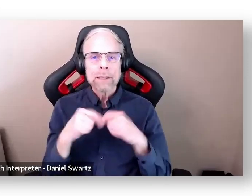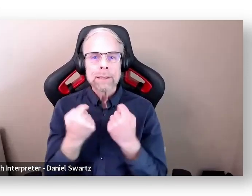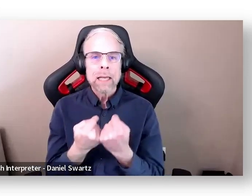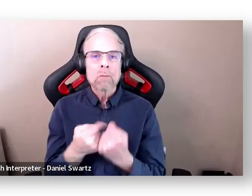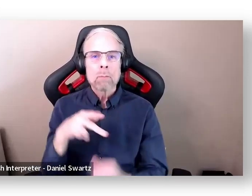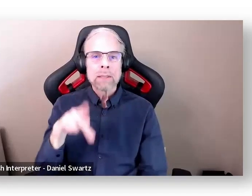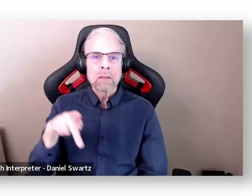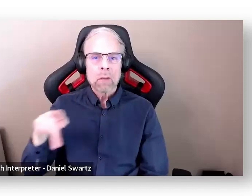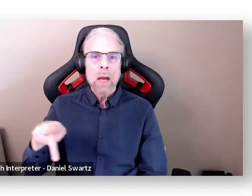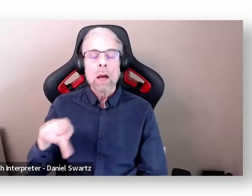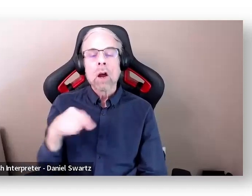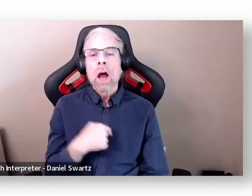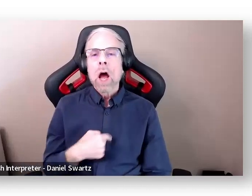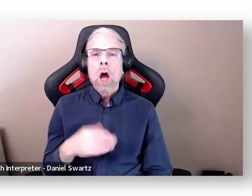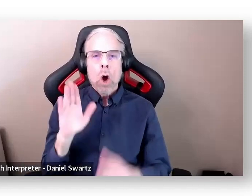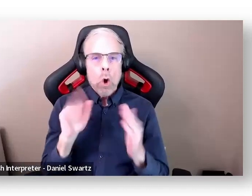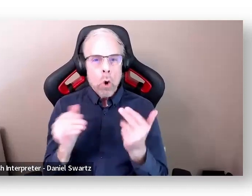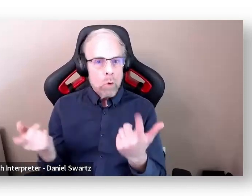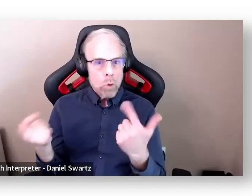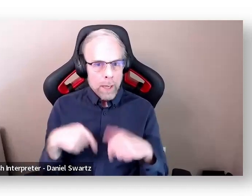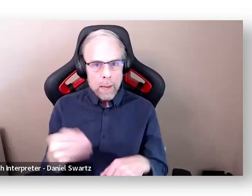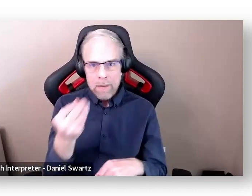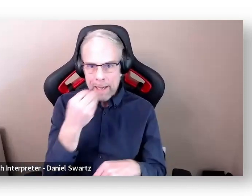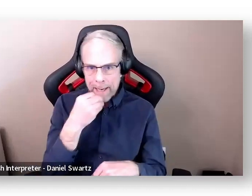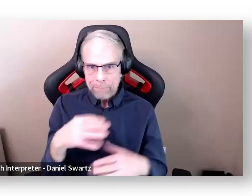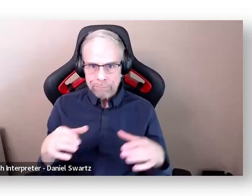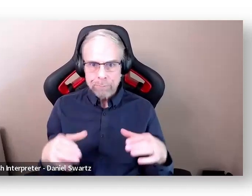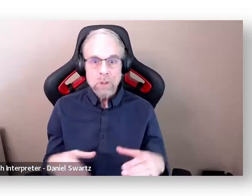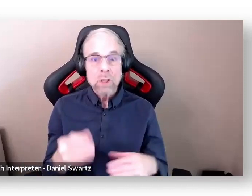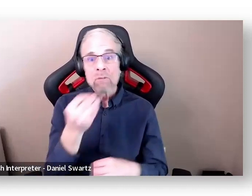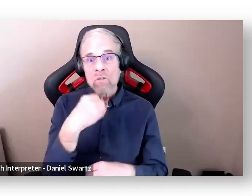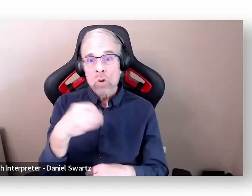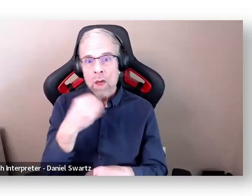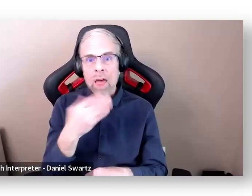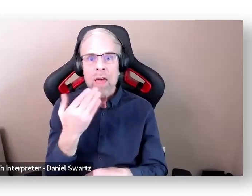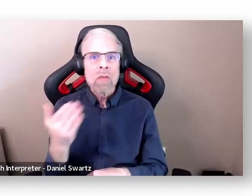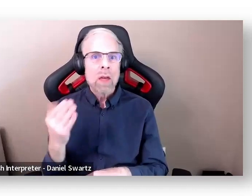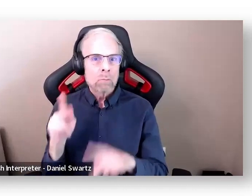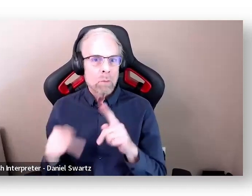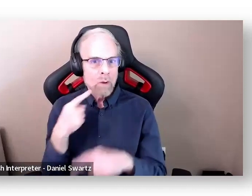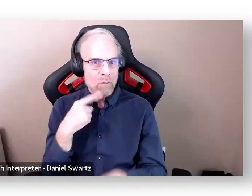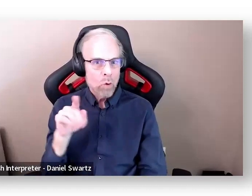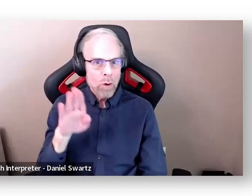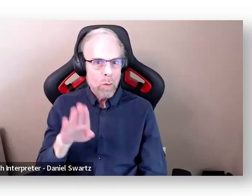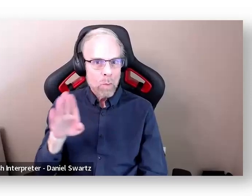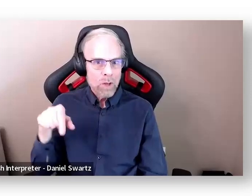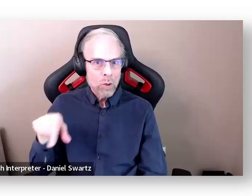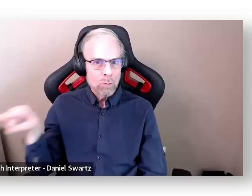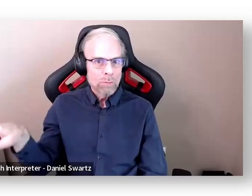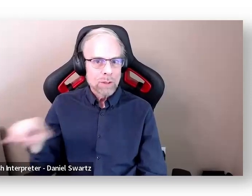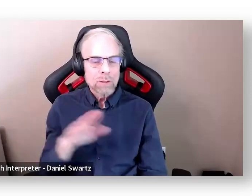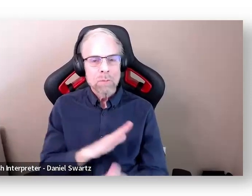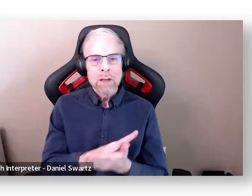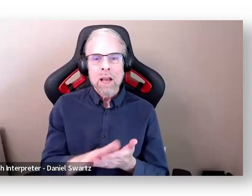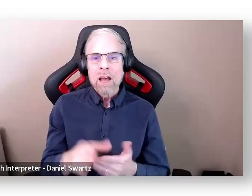Gutiérrez. Yo soy el director de comunicaciones. Espero que todas estén disfrutando la comida.